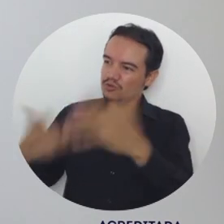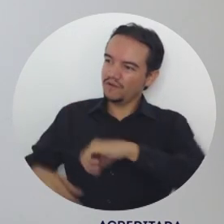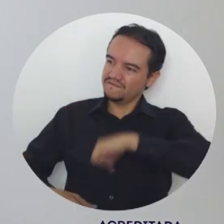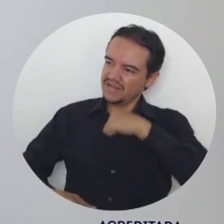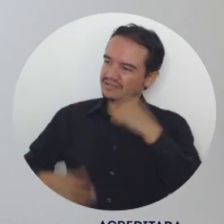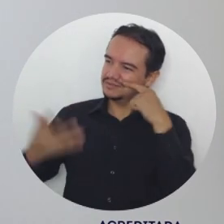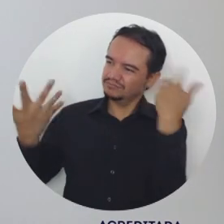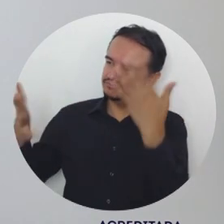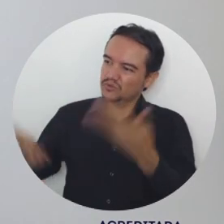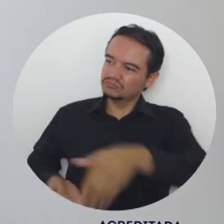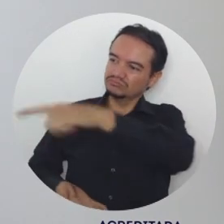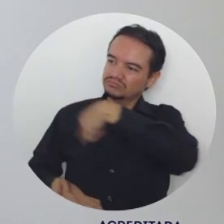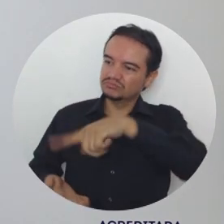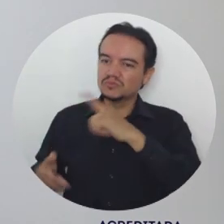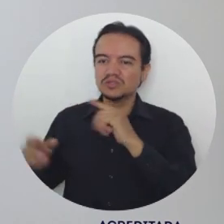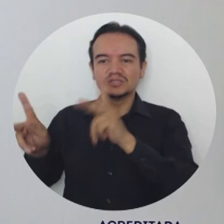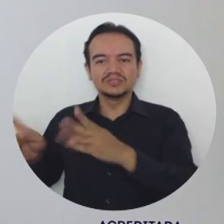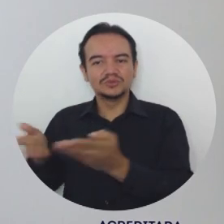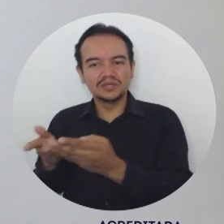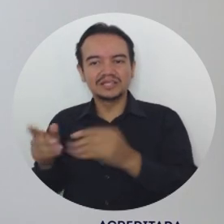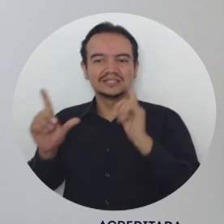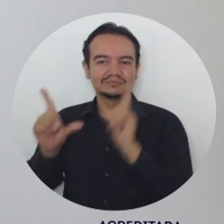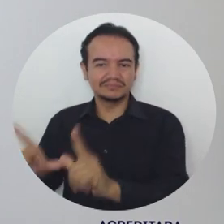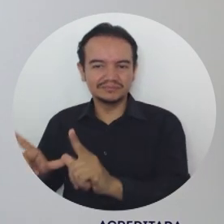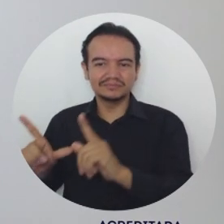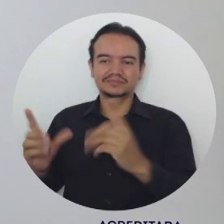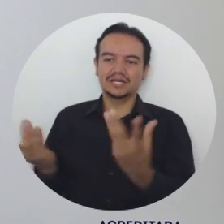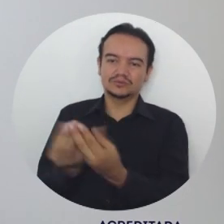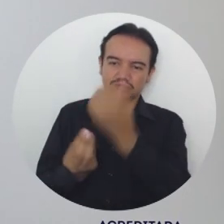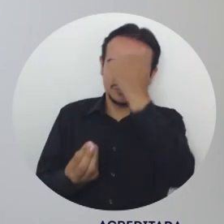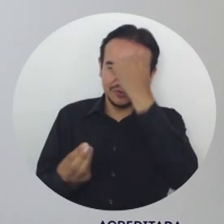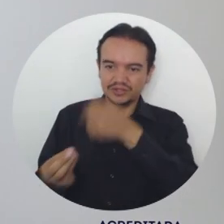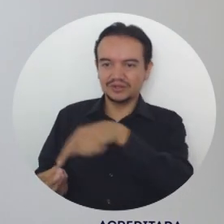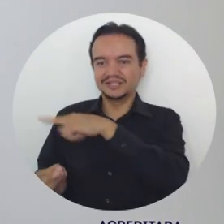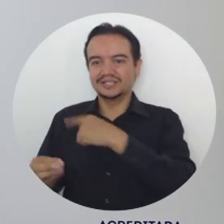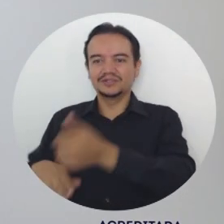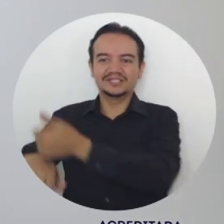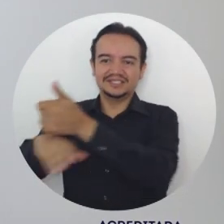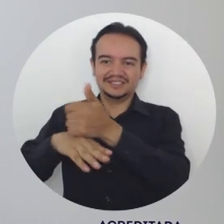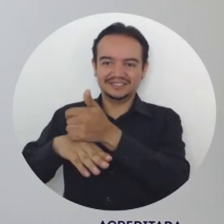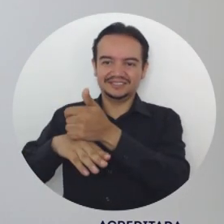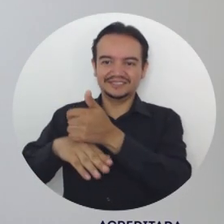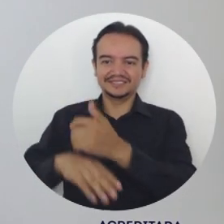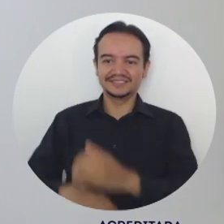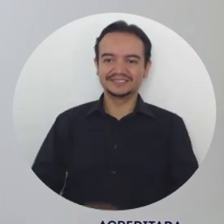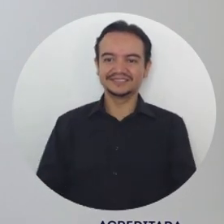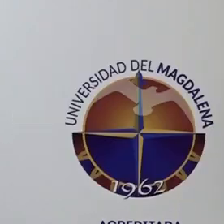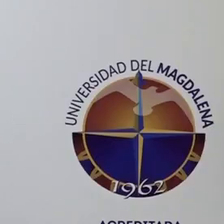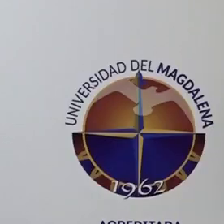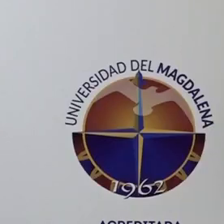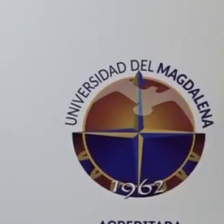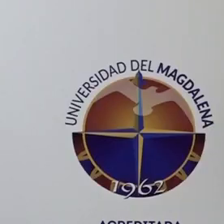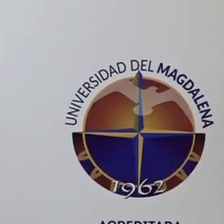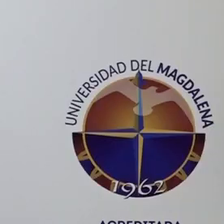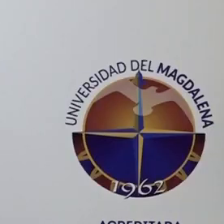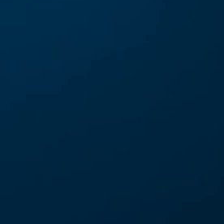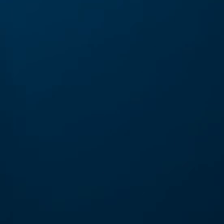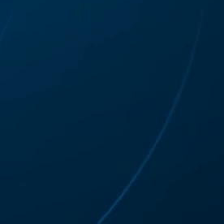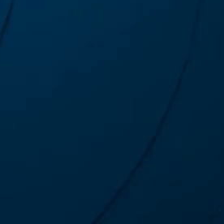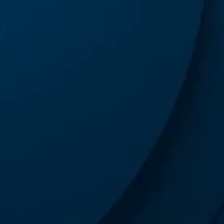calidad. Así que mis felicitaciones y mi reconocimiento para todos nuestros estudiantes, profesores, graduados y directivos del programa de Ingeniería de Sistemas.